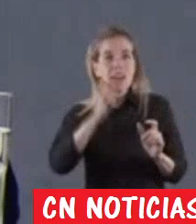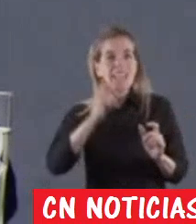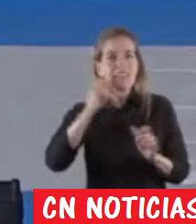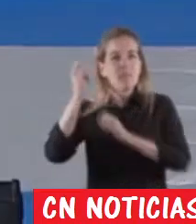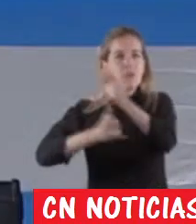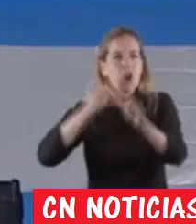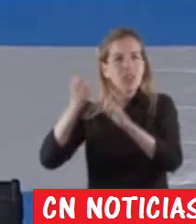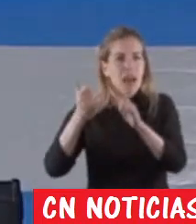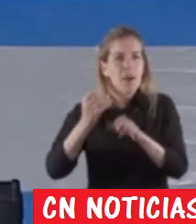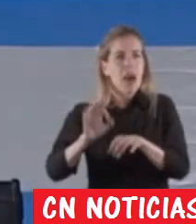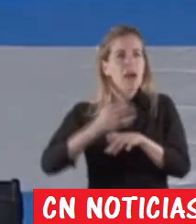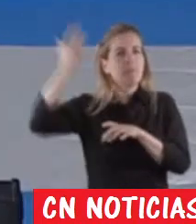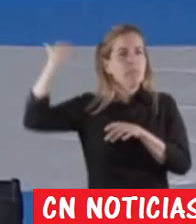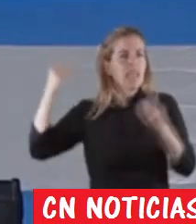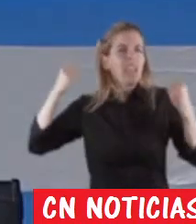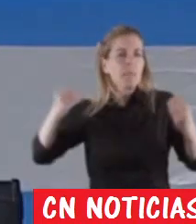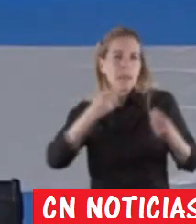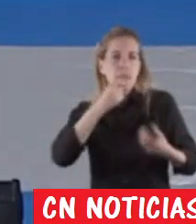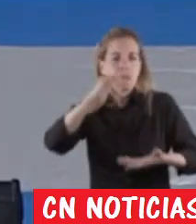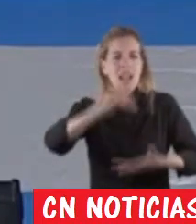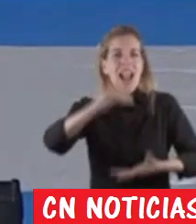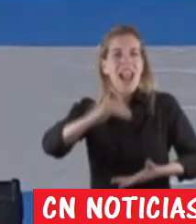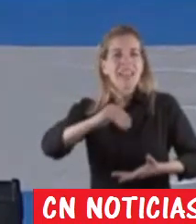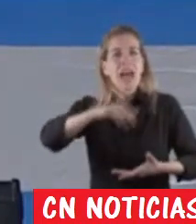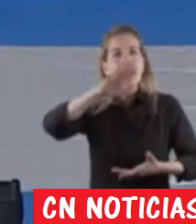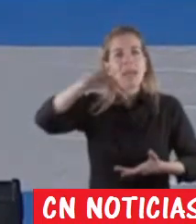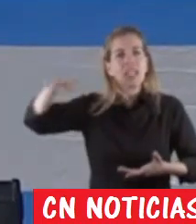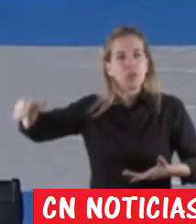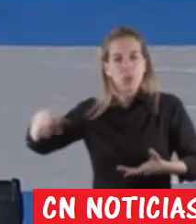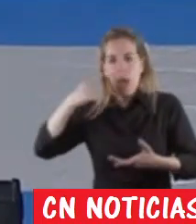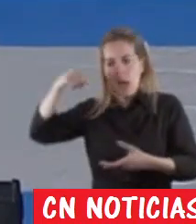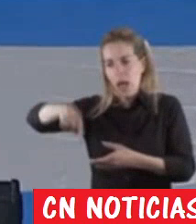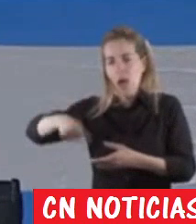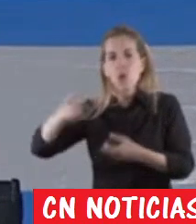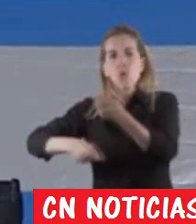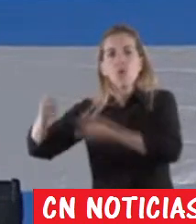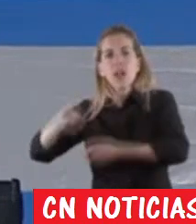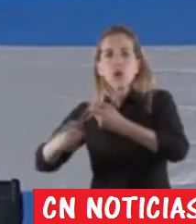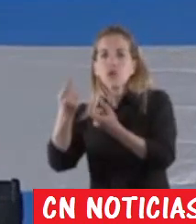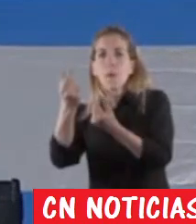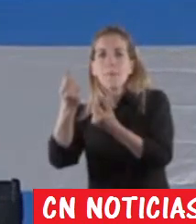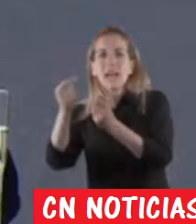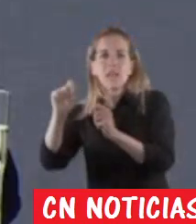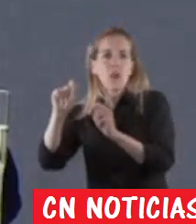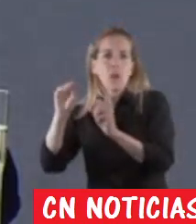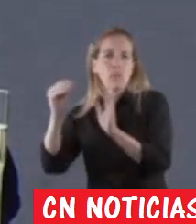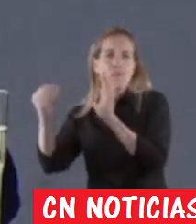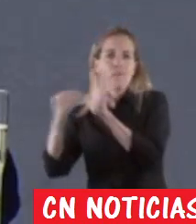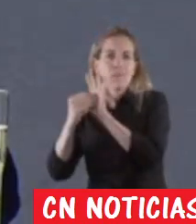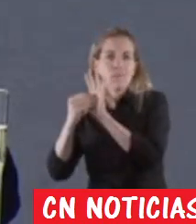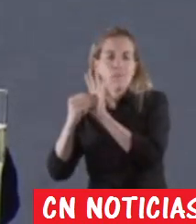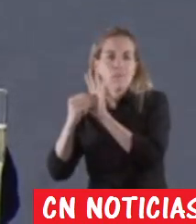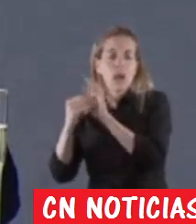tiempo atrás que una lata de pintura la encontraba en un precio en un lugar y a 10 cuadras a un precio que era